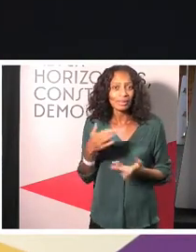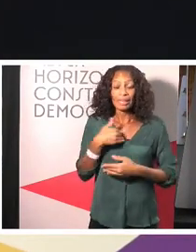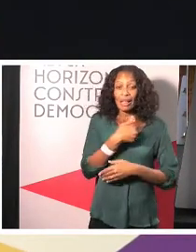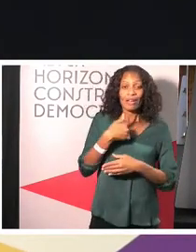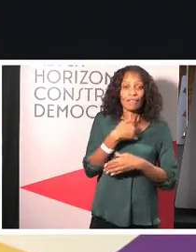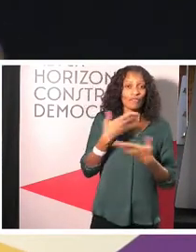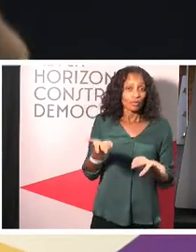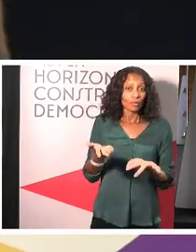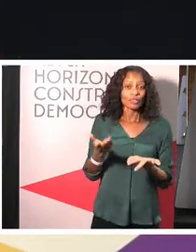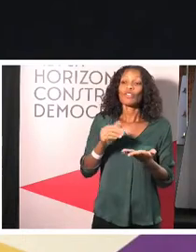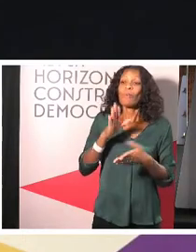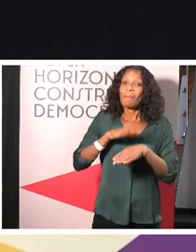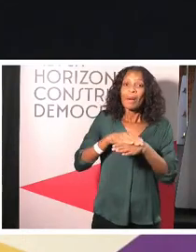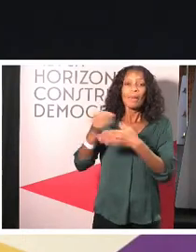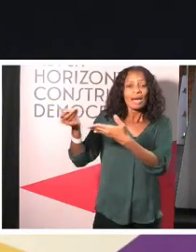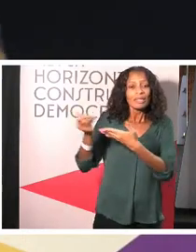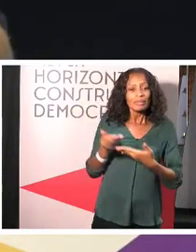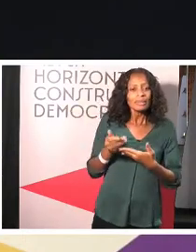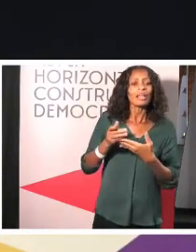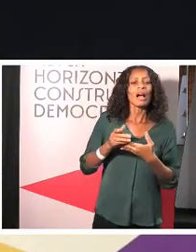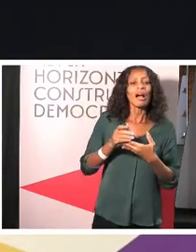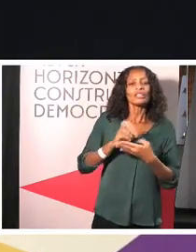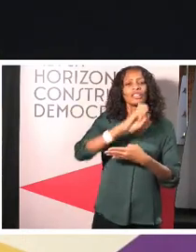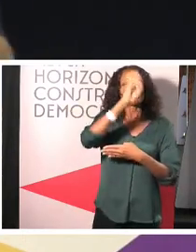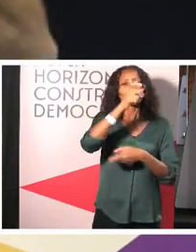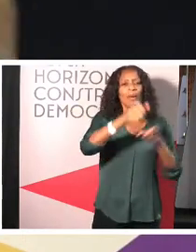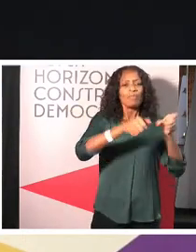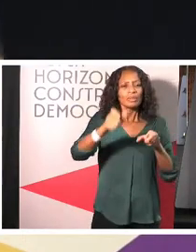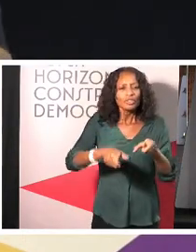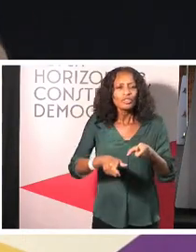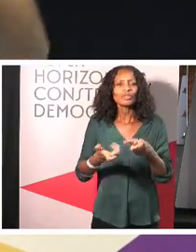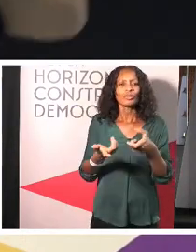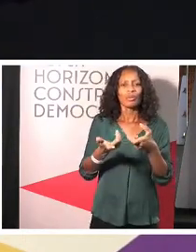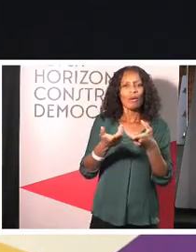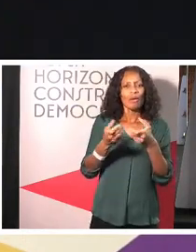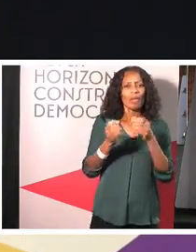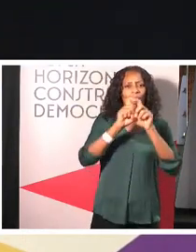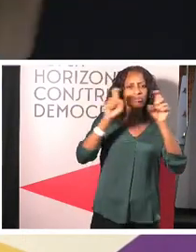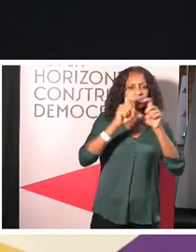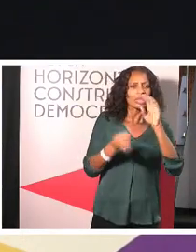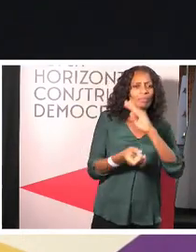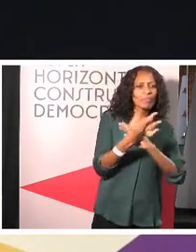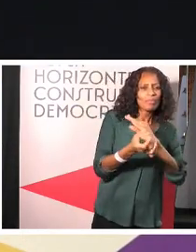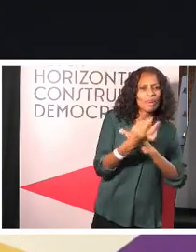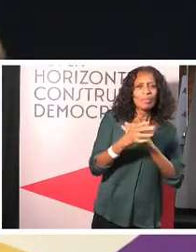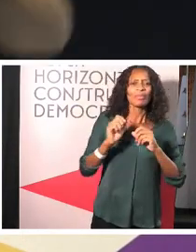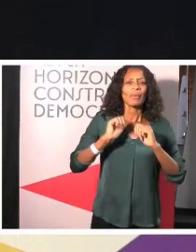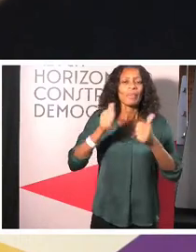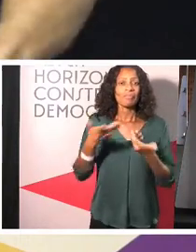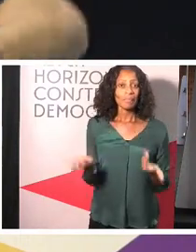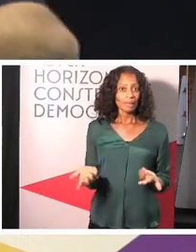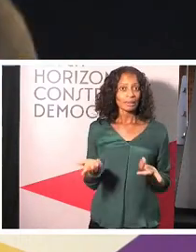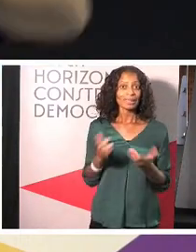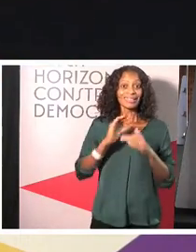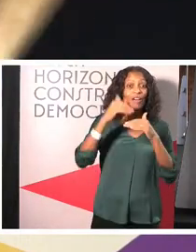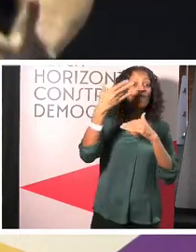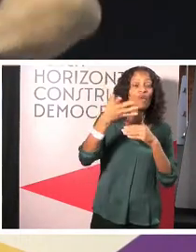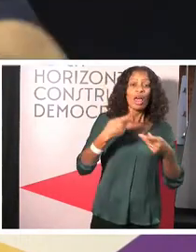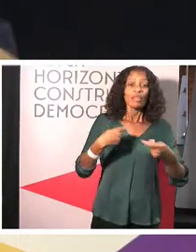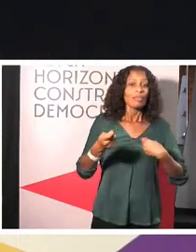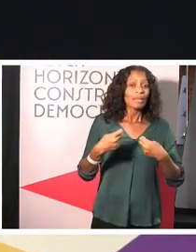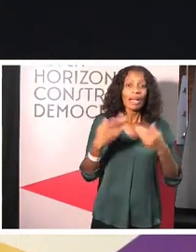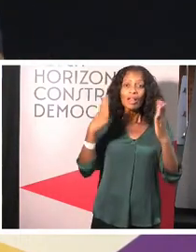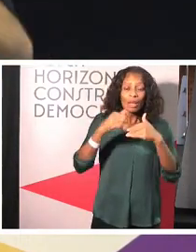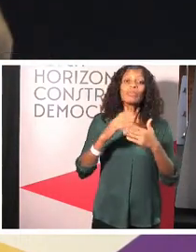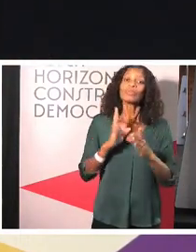que invite a que emerjan desarrollos o startups que estén fuera de las lógicas del mercado, que emerjan, que dope a